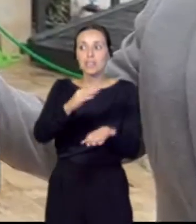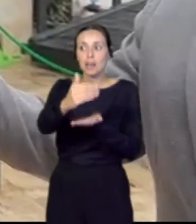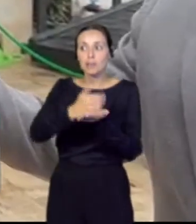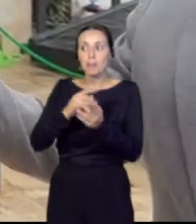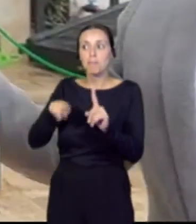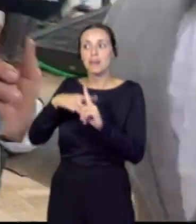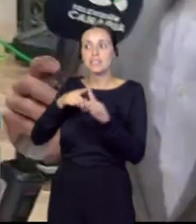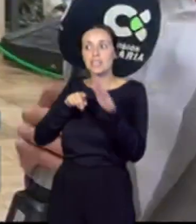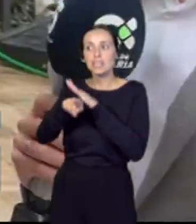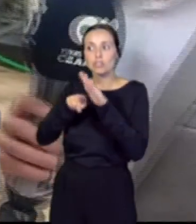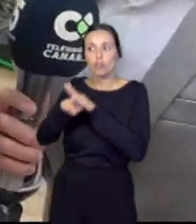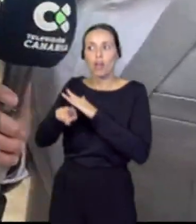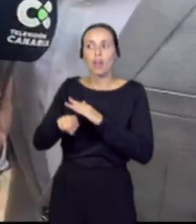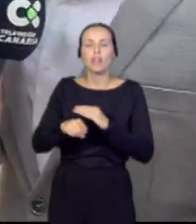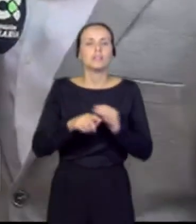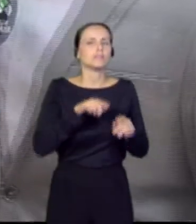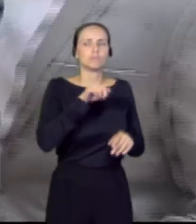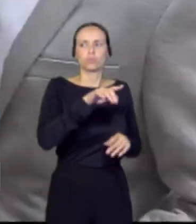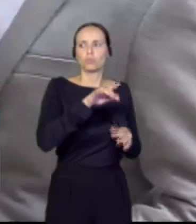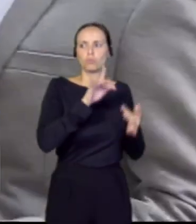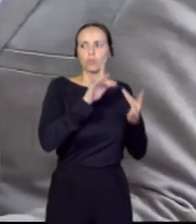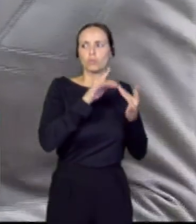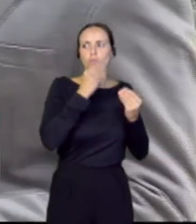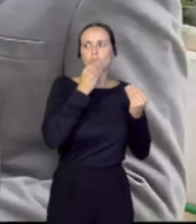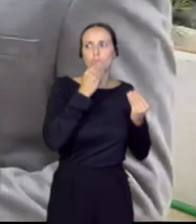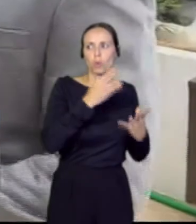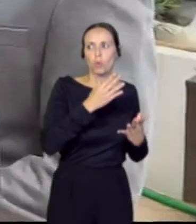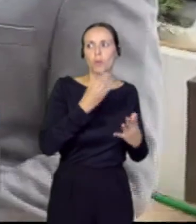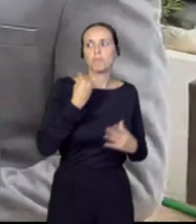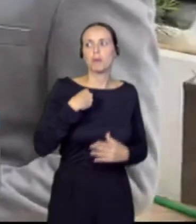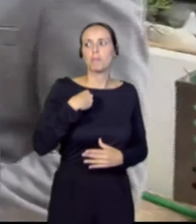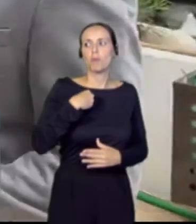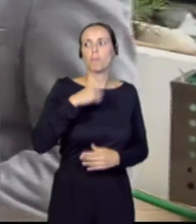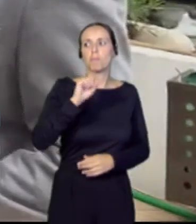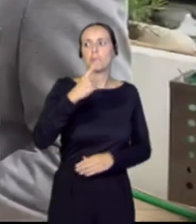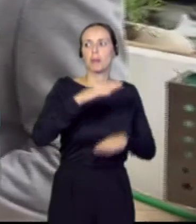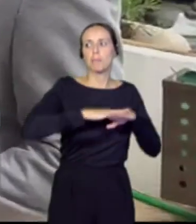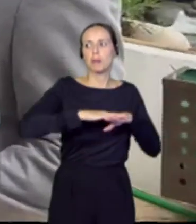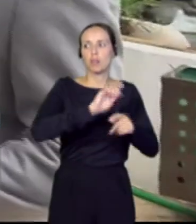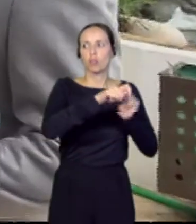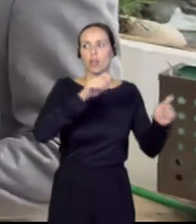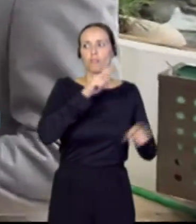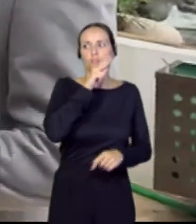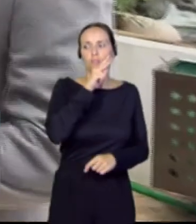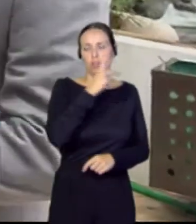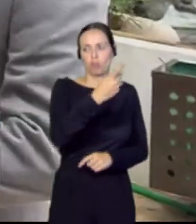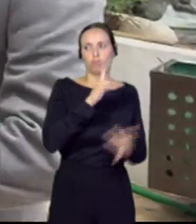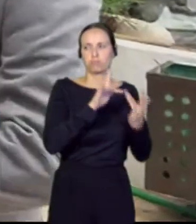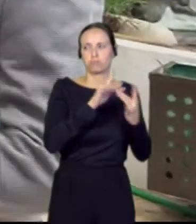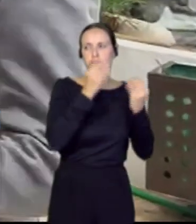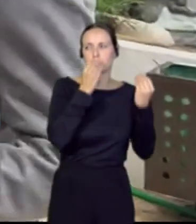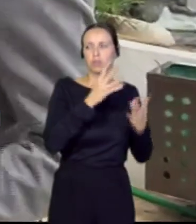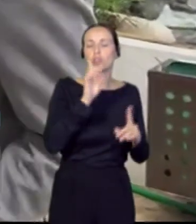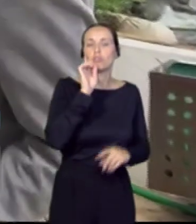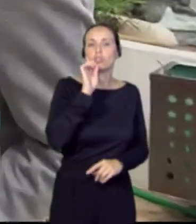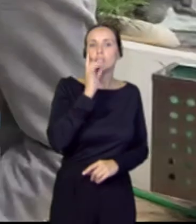manera. Presidente, usted tiene muy buena relación con Ulises Correia, el primer ministro de aquí de Cabo Verde. Yo no sé si